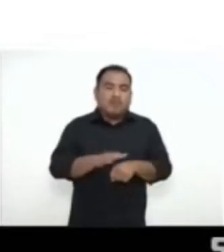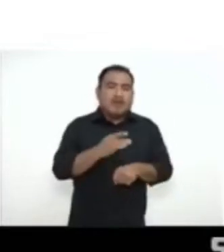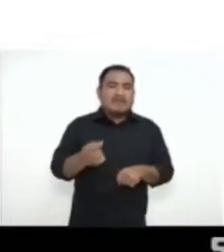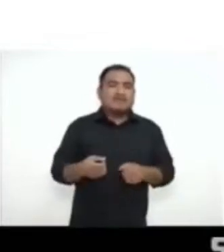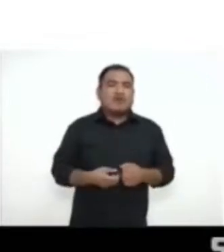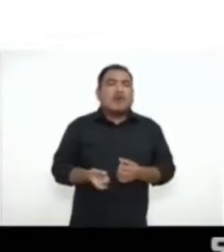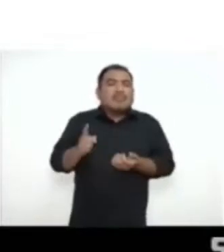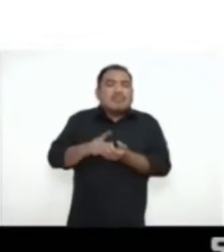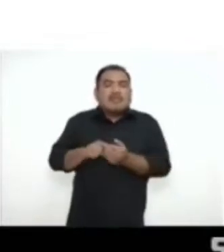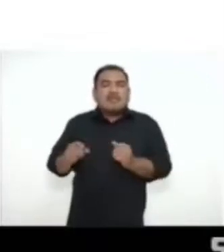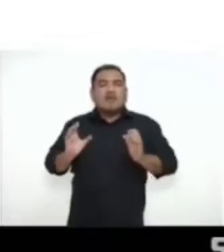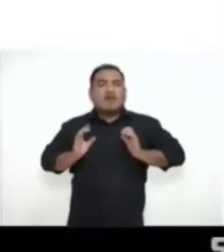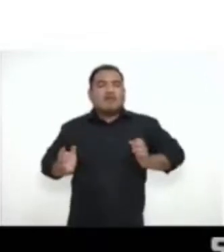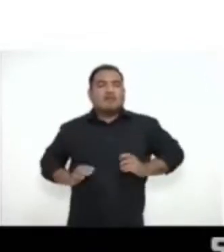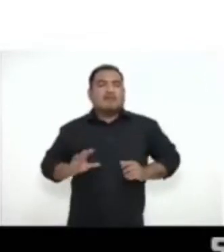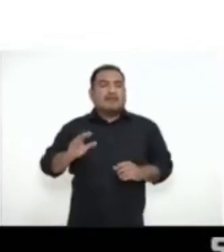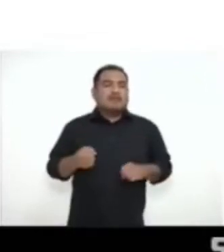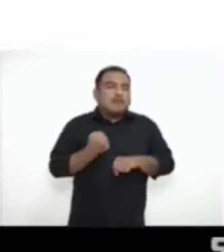secretar muchísimas